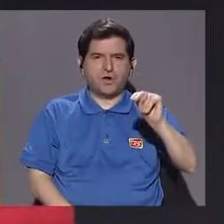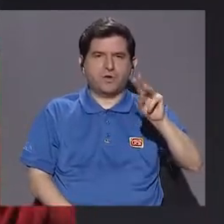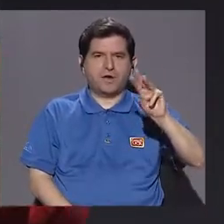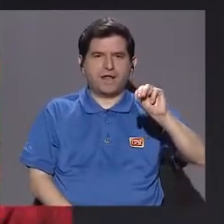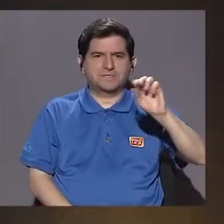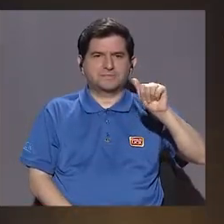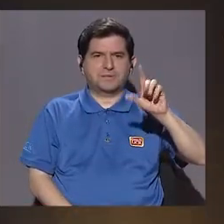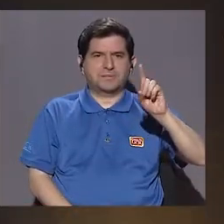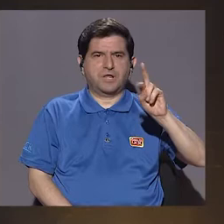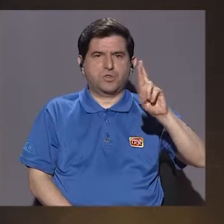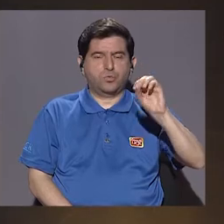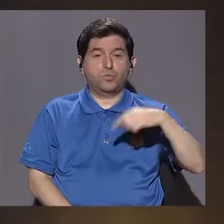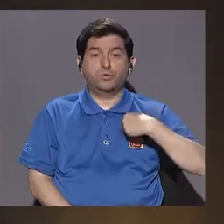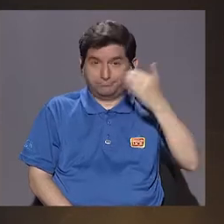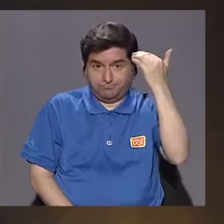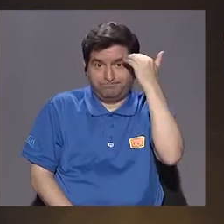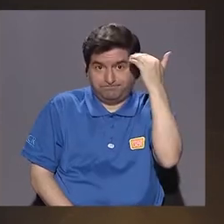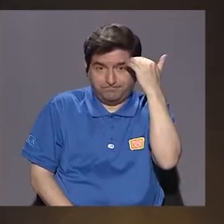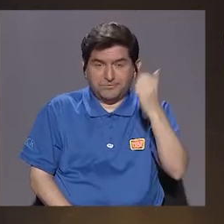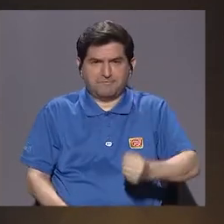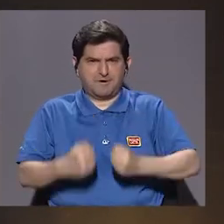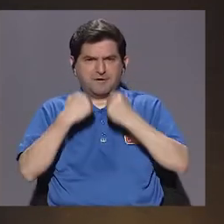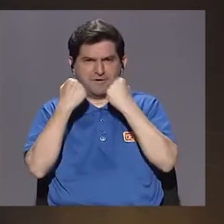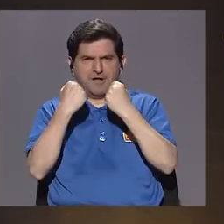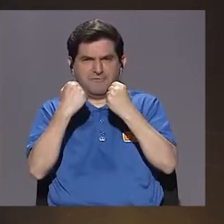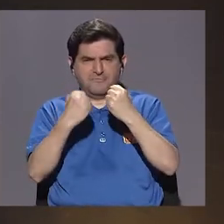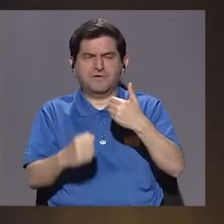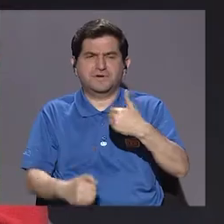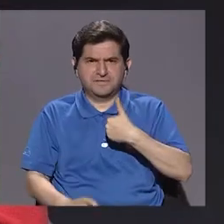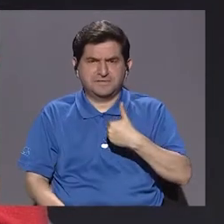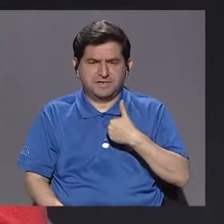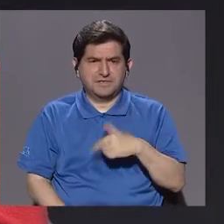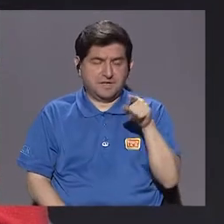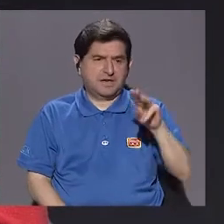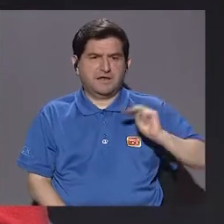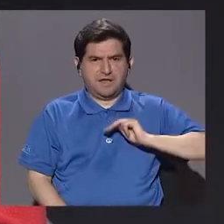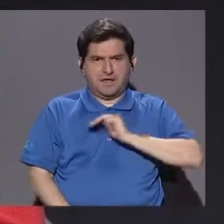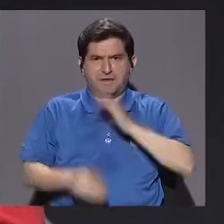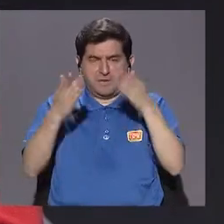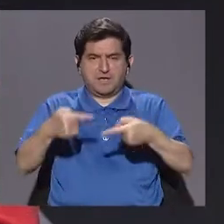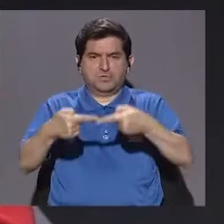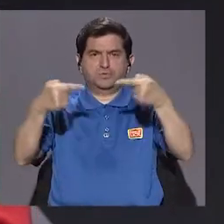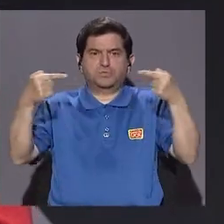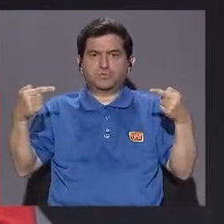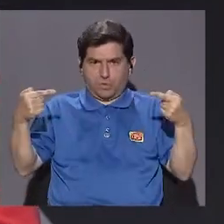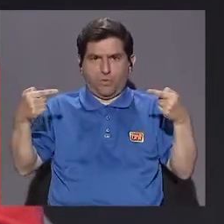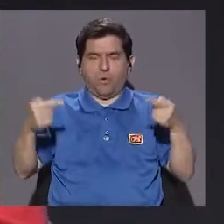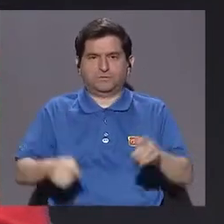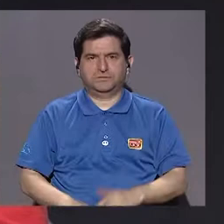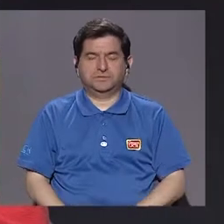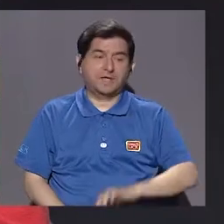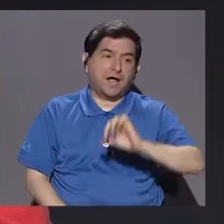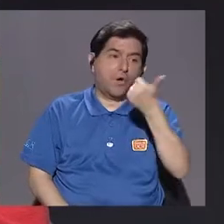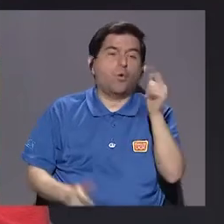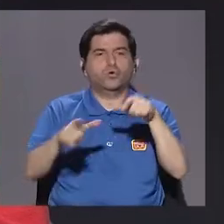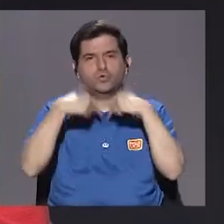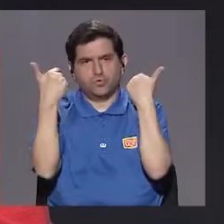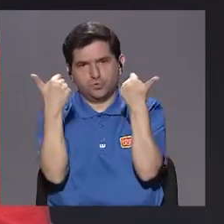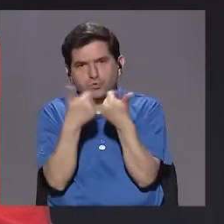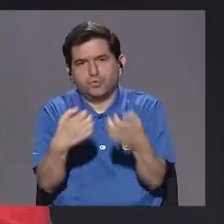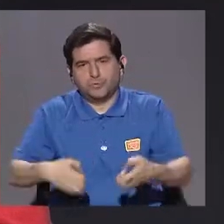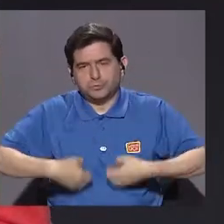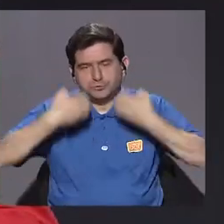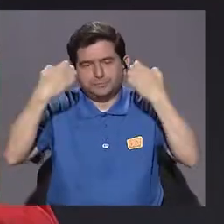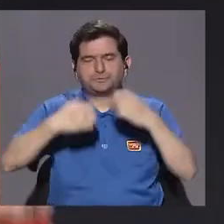entonces la fiereza de estos ministros contra los otros grupos que hay por ahí